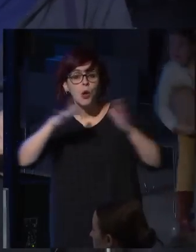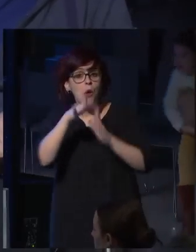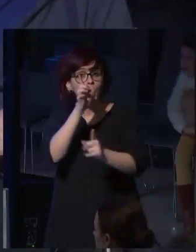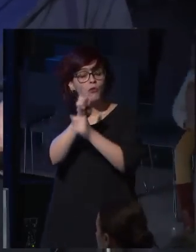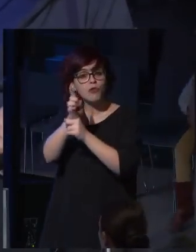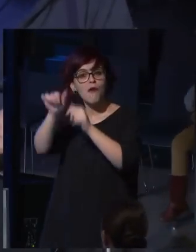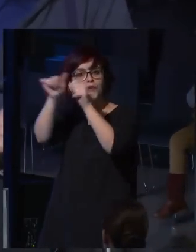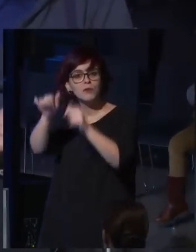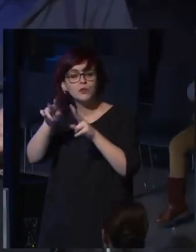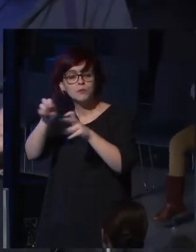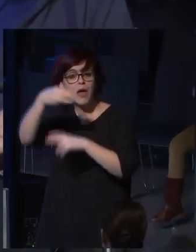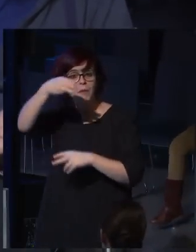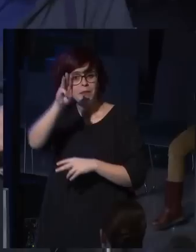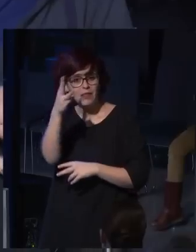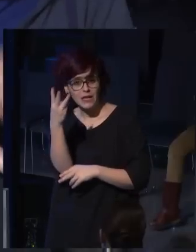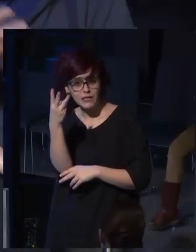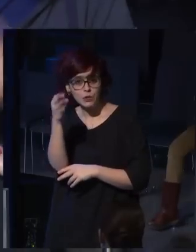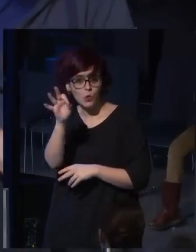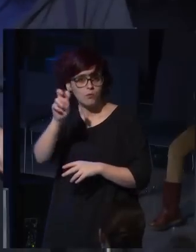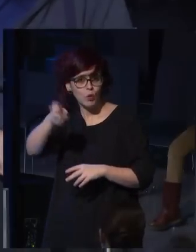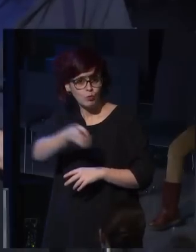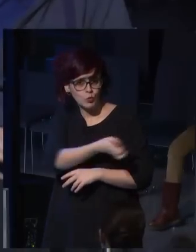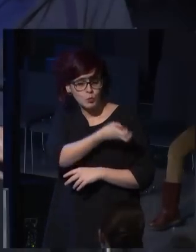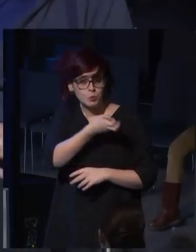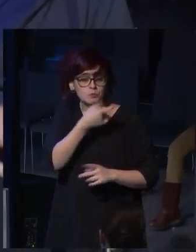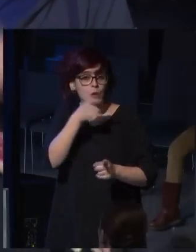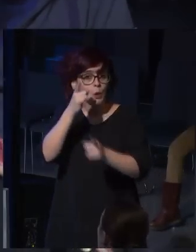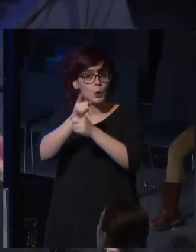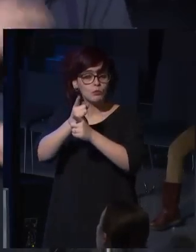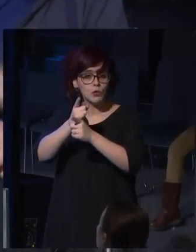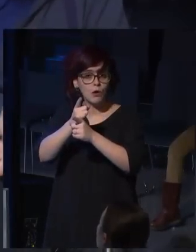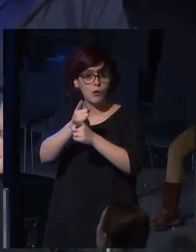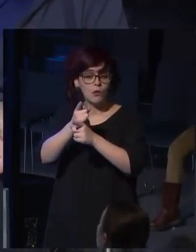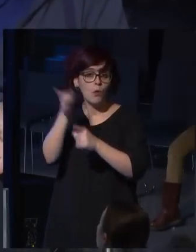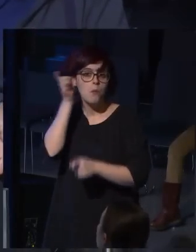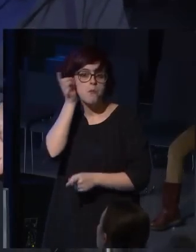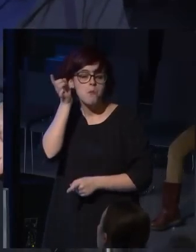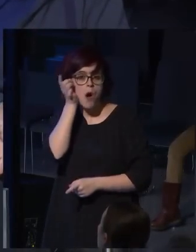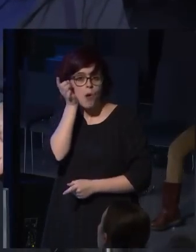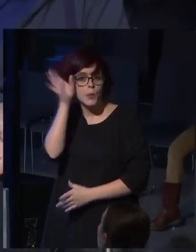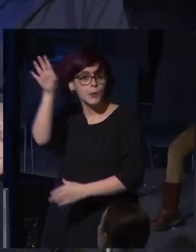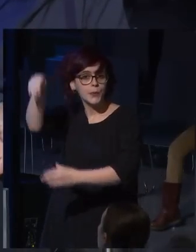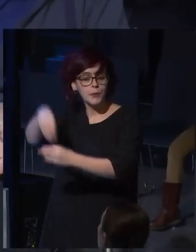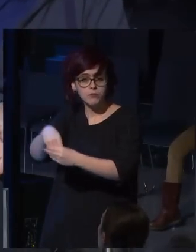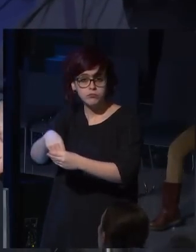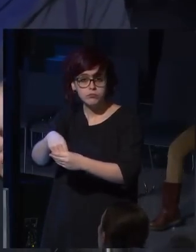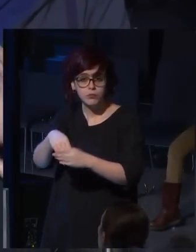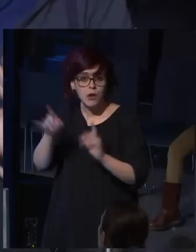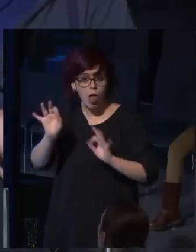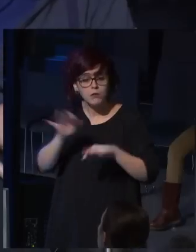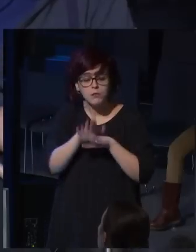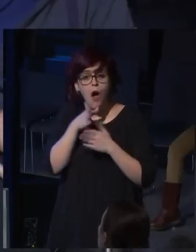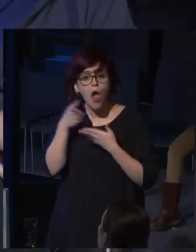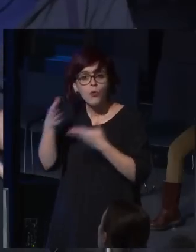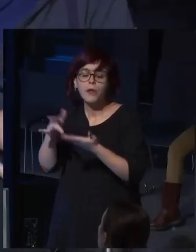nuevos formatos de los MP3 y los formatos que se pueden escuchar en un teléfono y todo eso. Creo que ayudan mucho a la cosa.